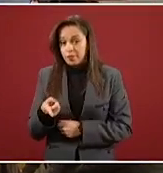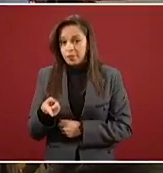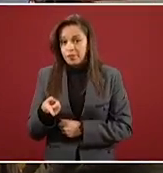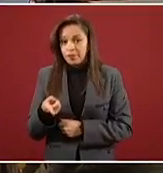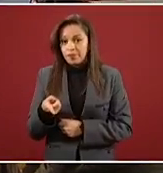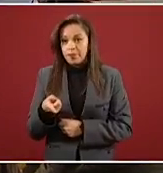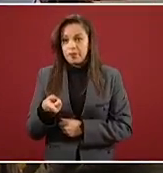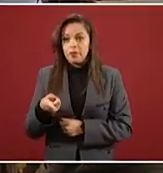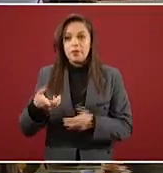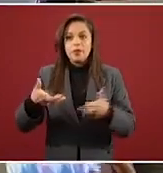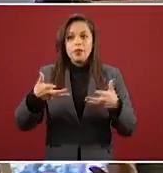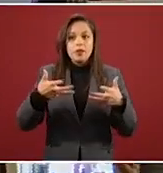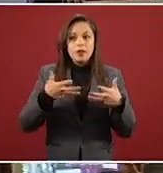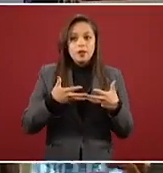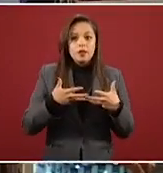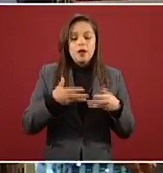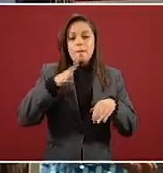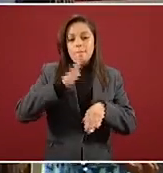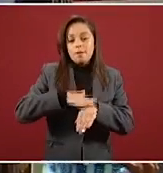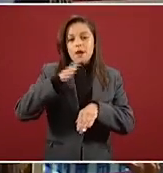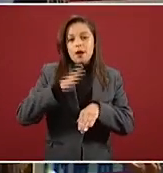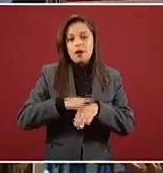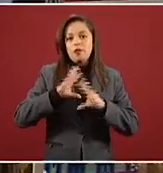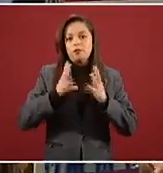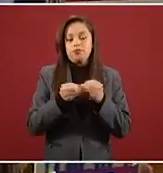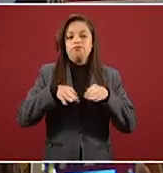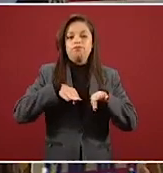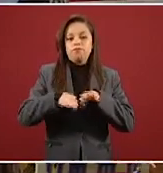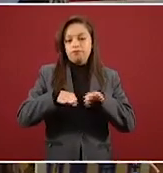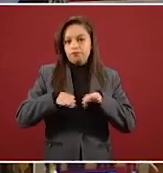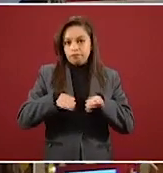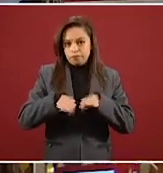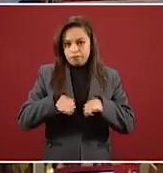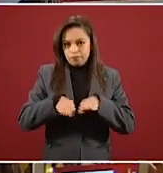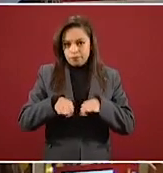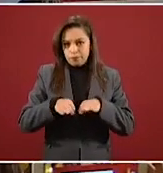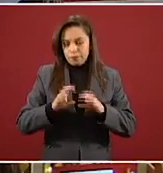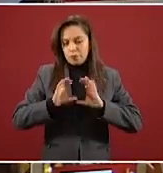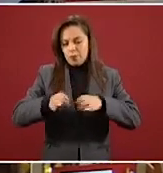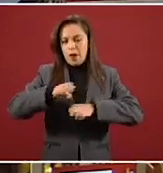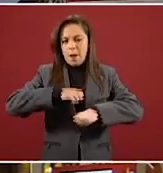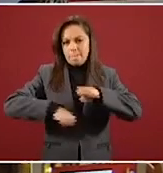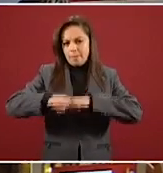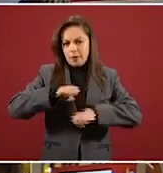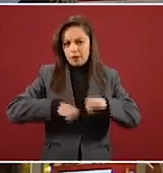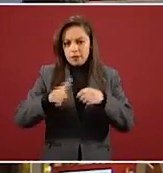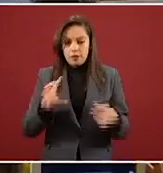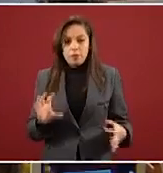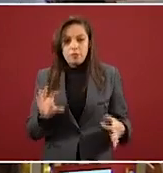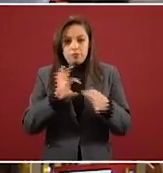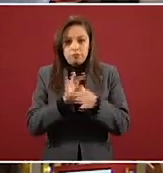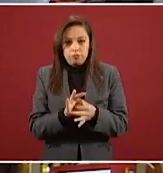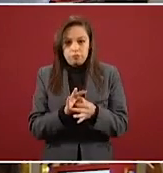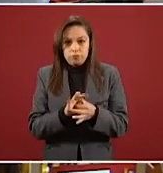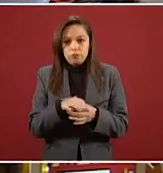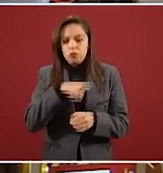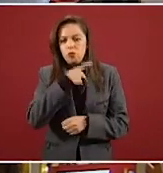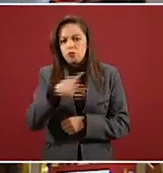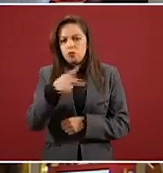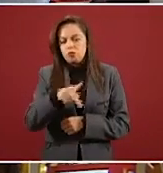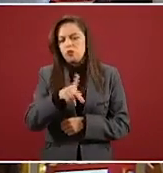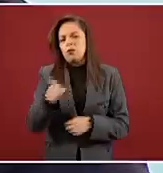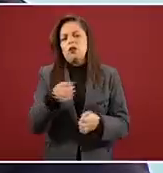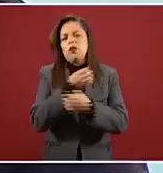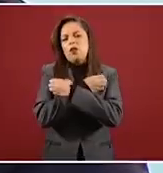hay más disminución de empleos en empresas asociadas al tema, al rubro educativo,